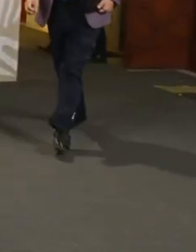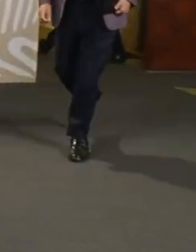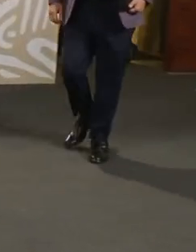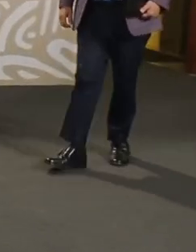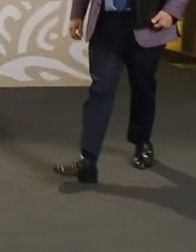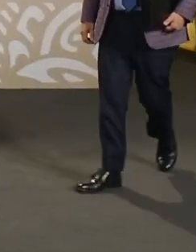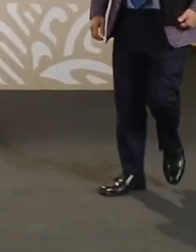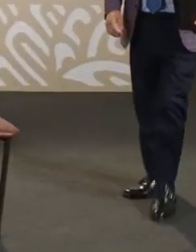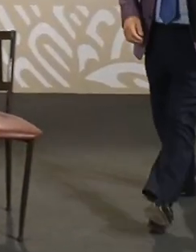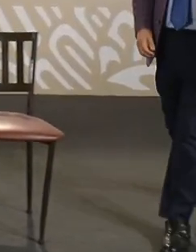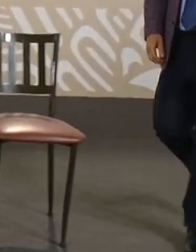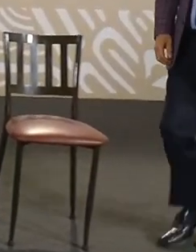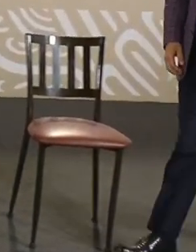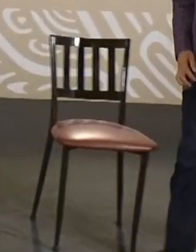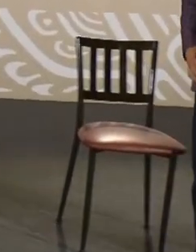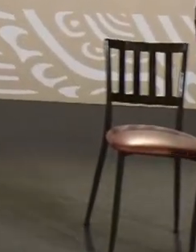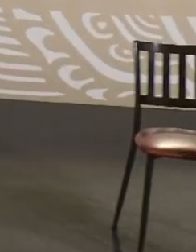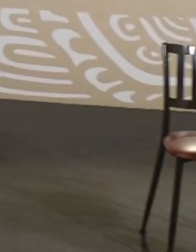Ánimo.